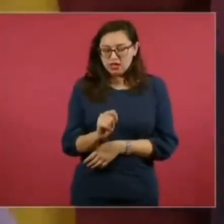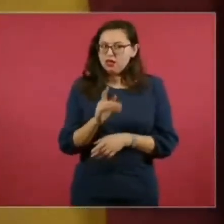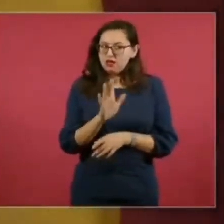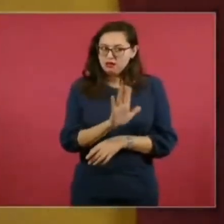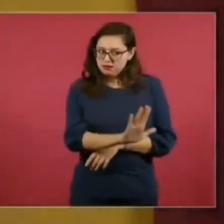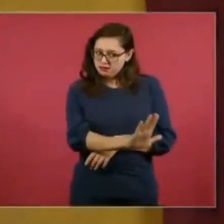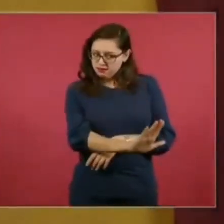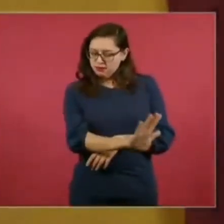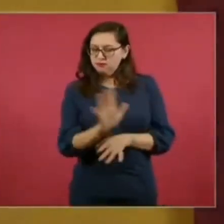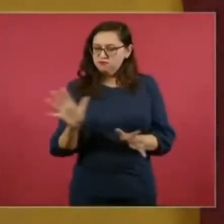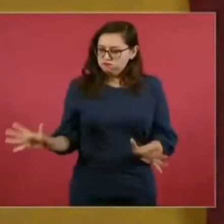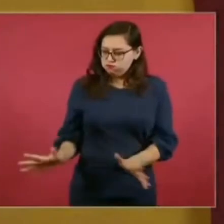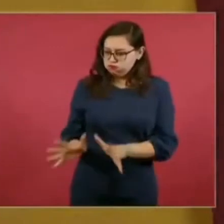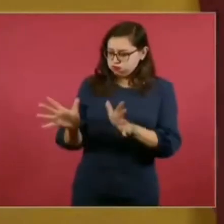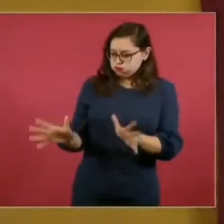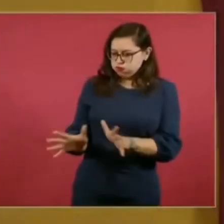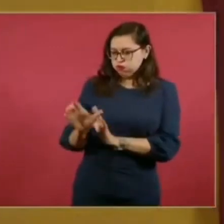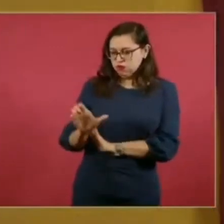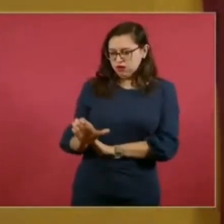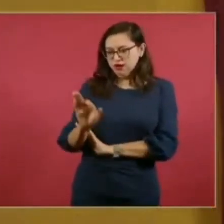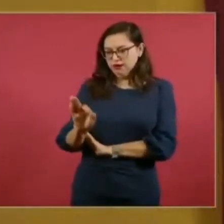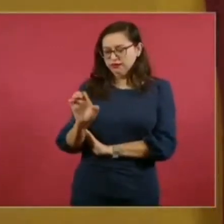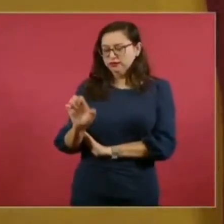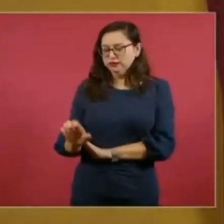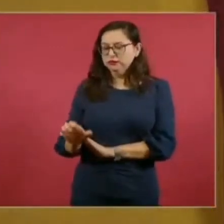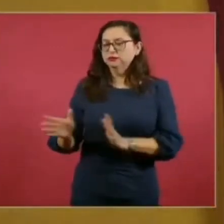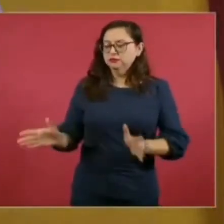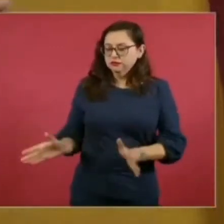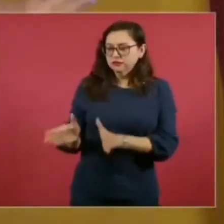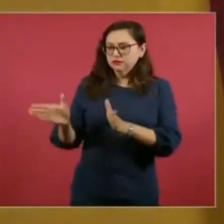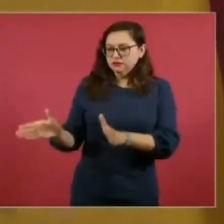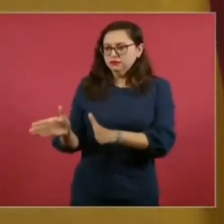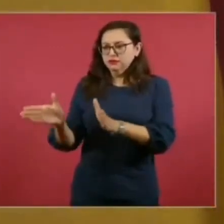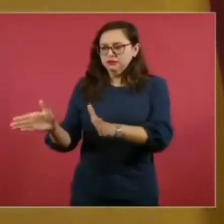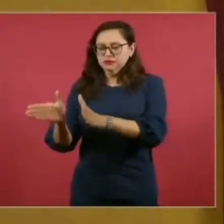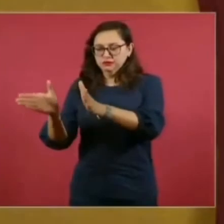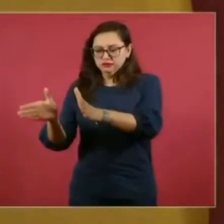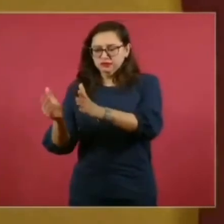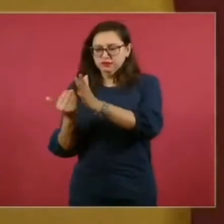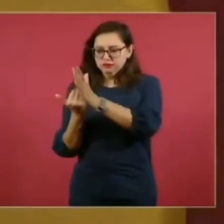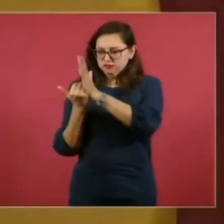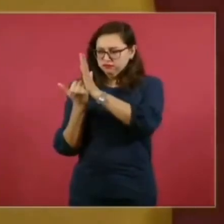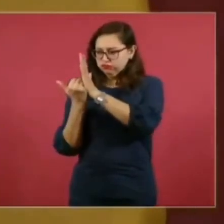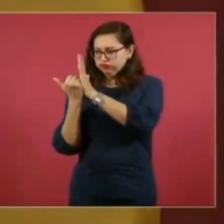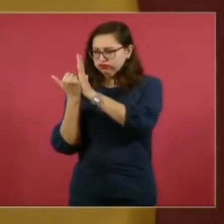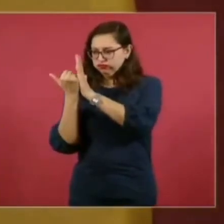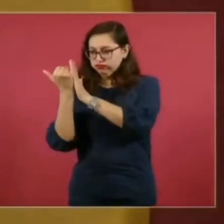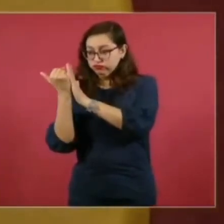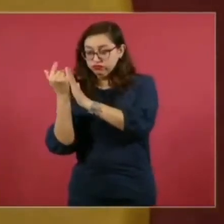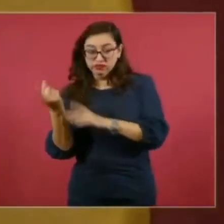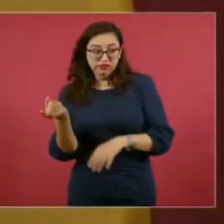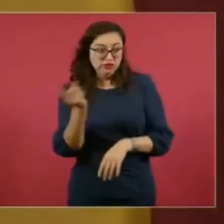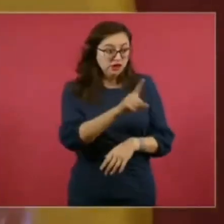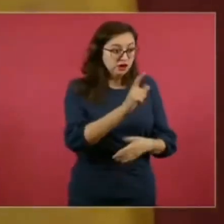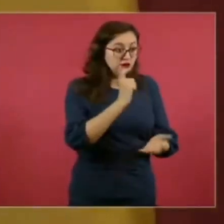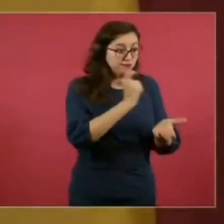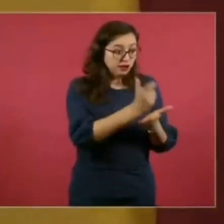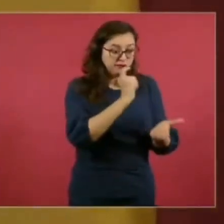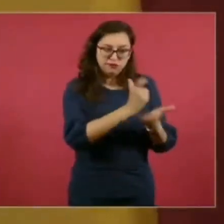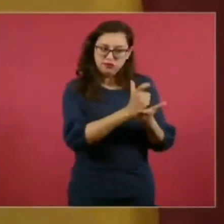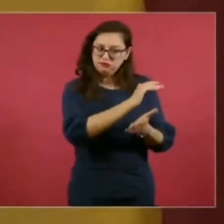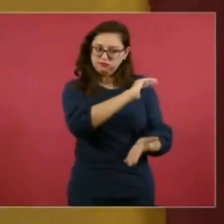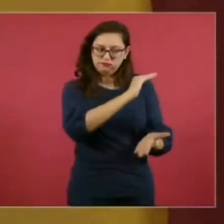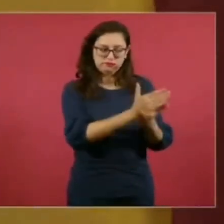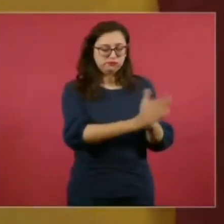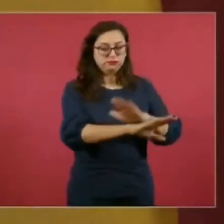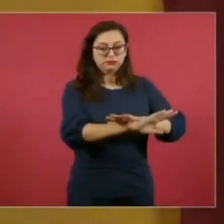capacidad de generación de las plantas del sector público y se detuvo el aumento en las tarifas, ya lo expresé. El 5